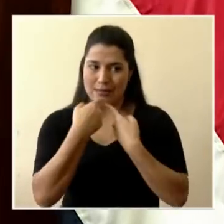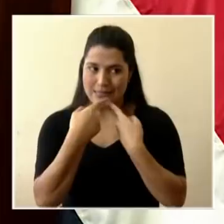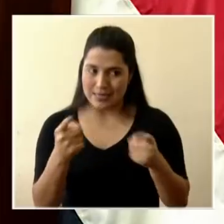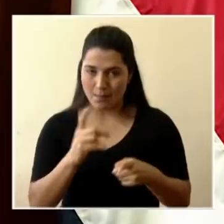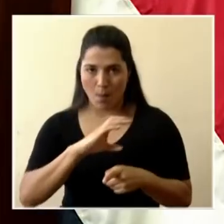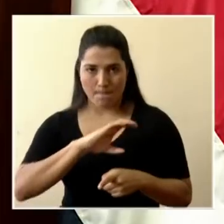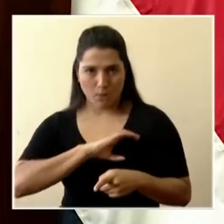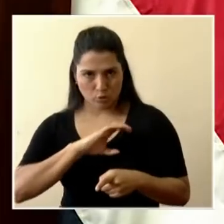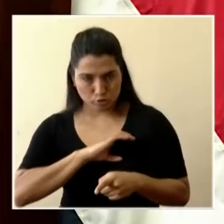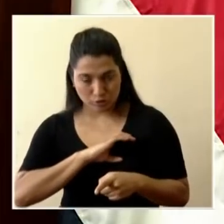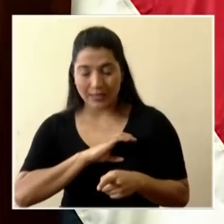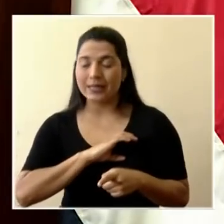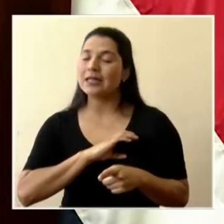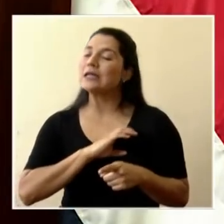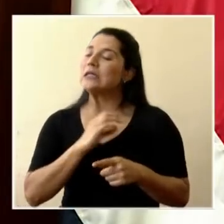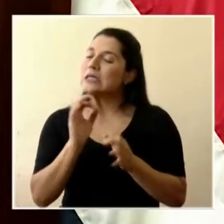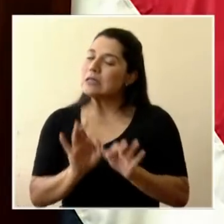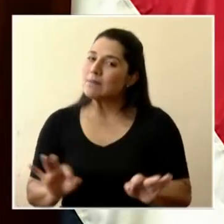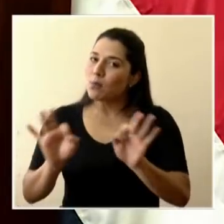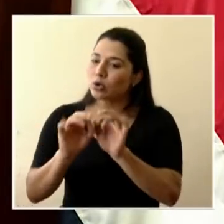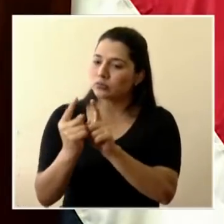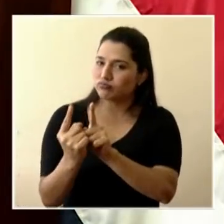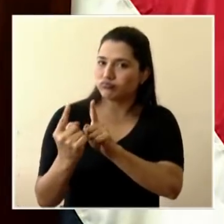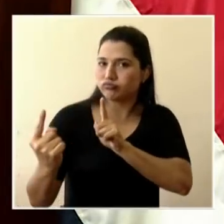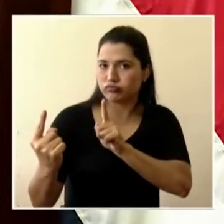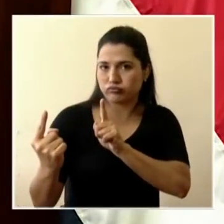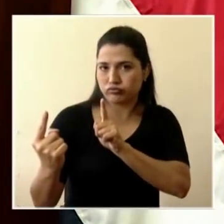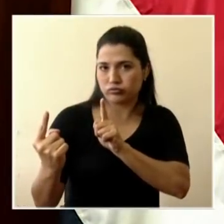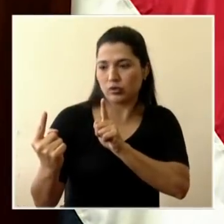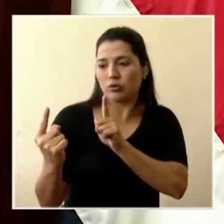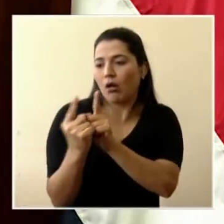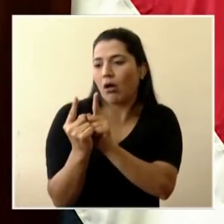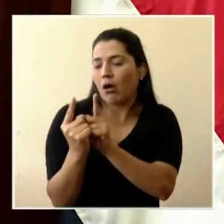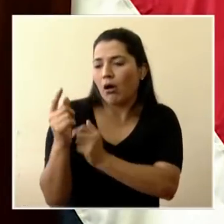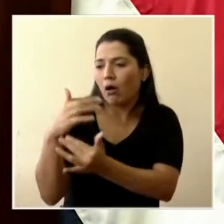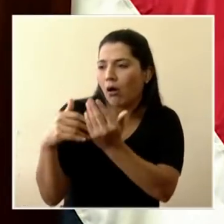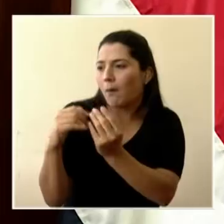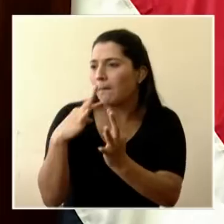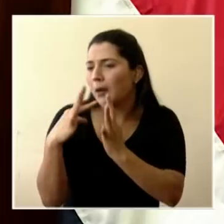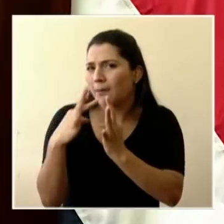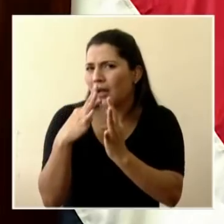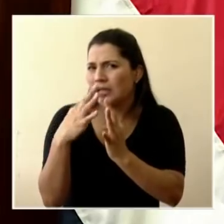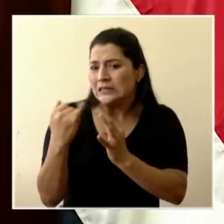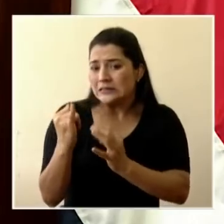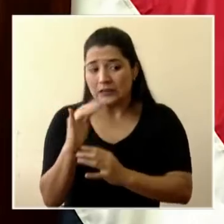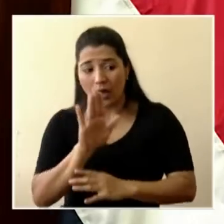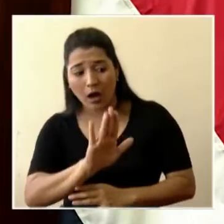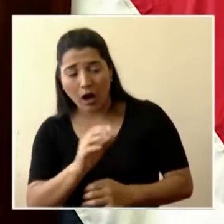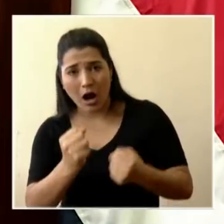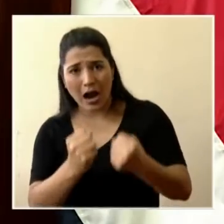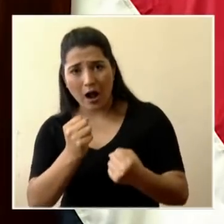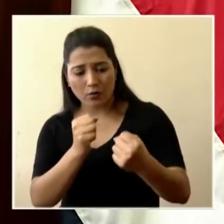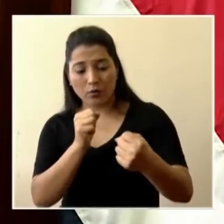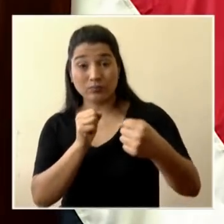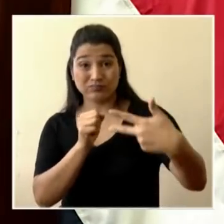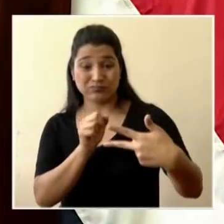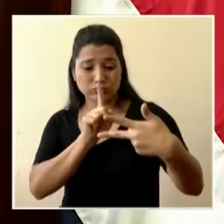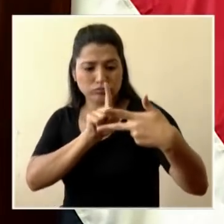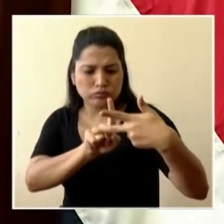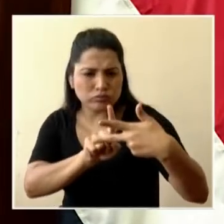general, es mantener la distancia con las personas al momento del abordaje. Ya por decisión propia,